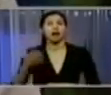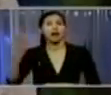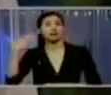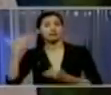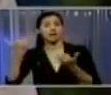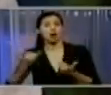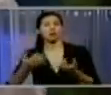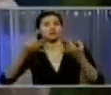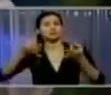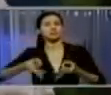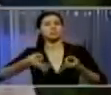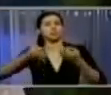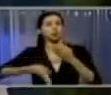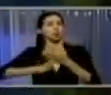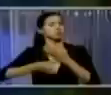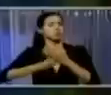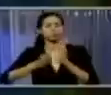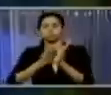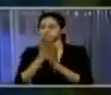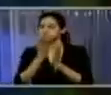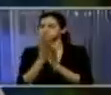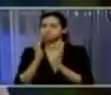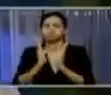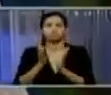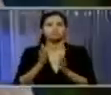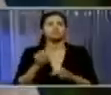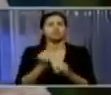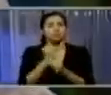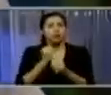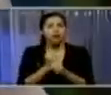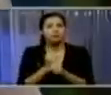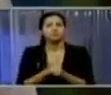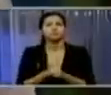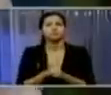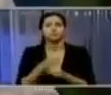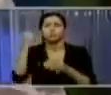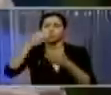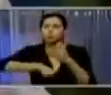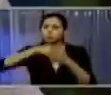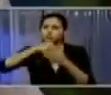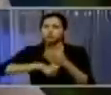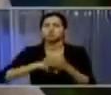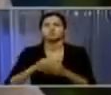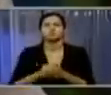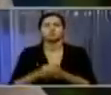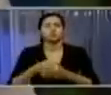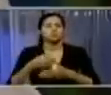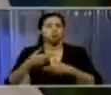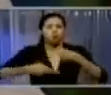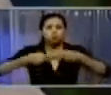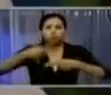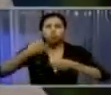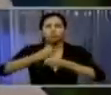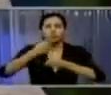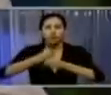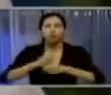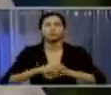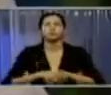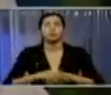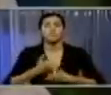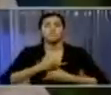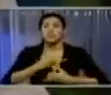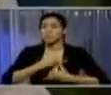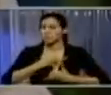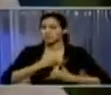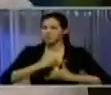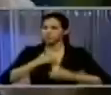siempre debemos continuar nuestro camino de trabajo, de lucha, de construcción. Nosotros somos los